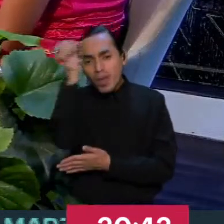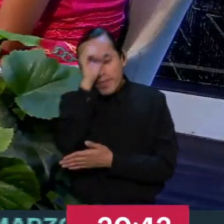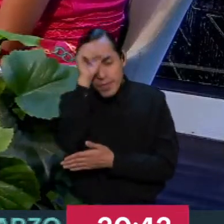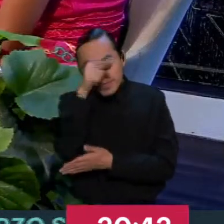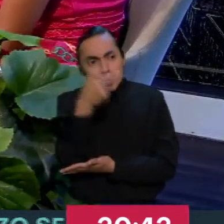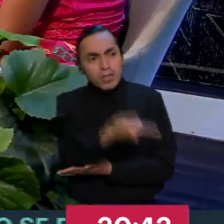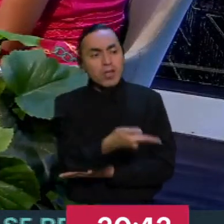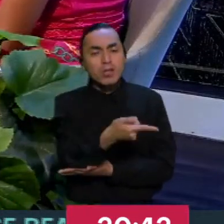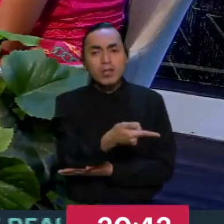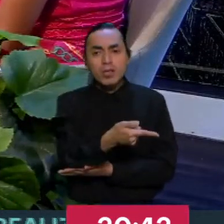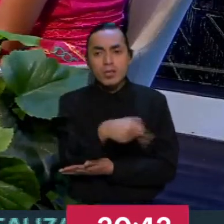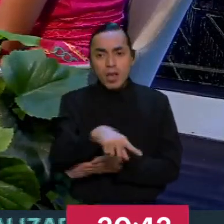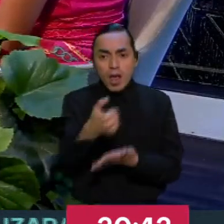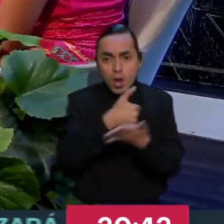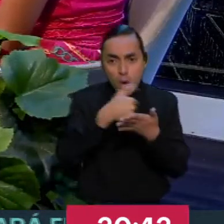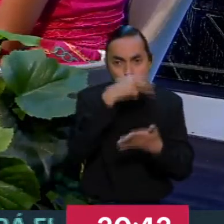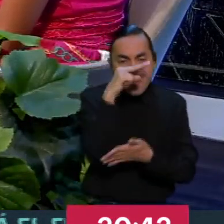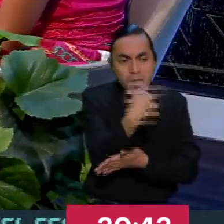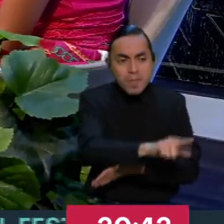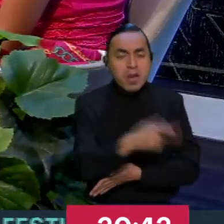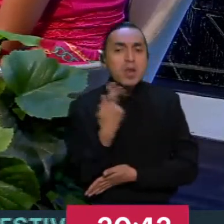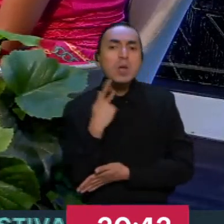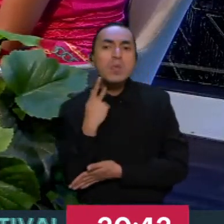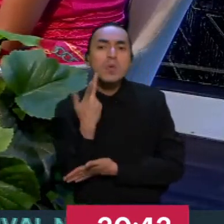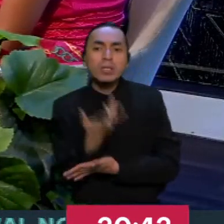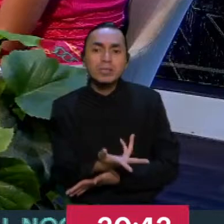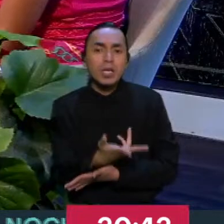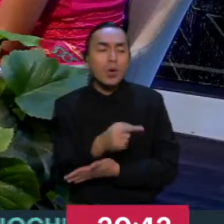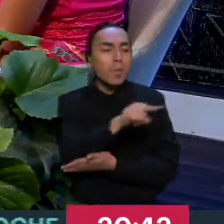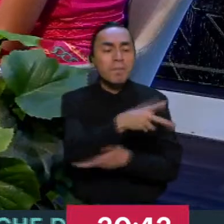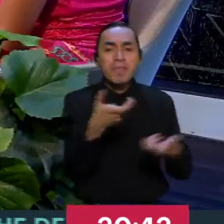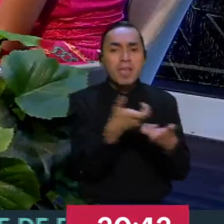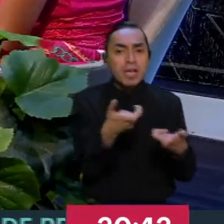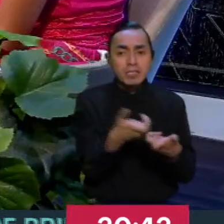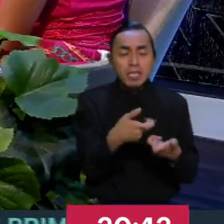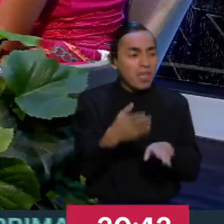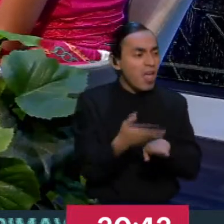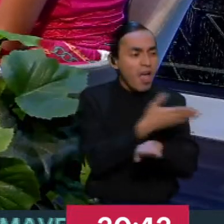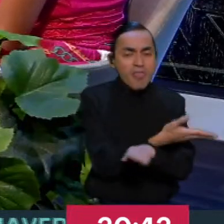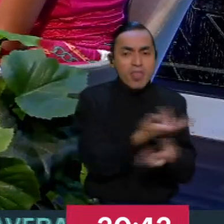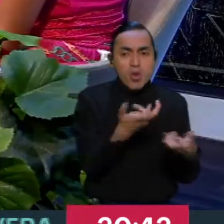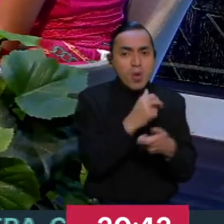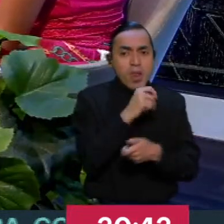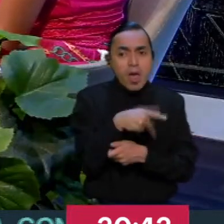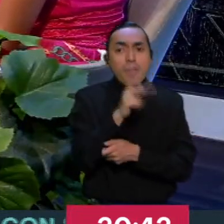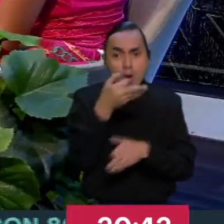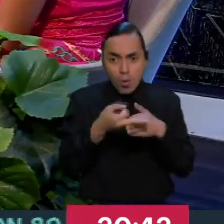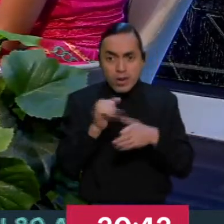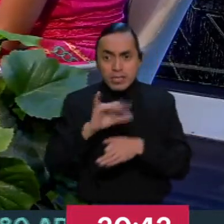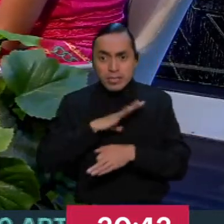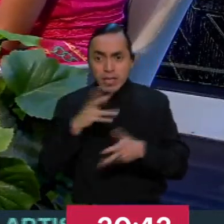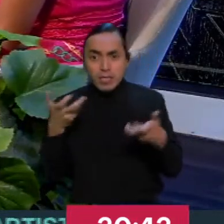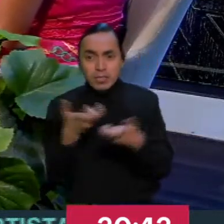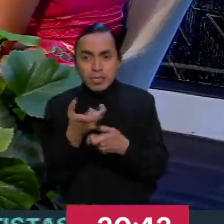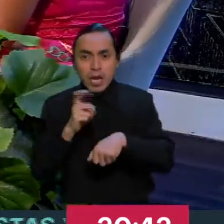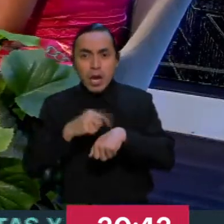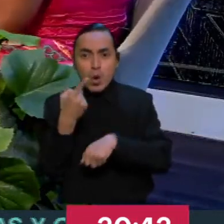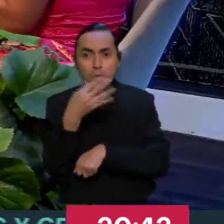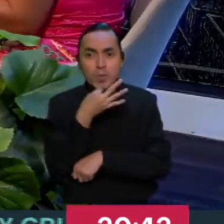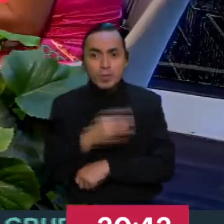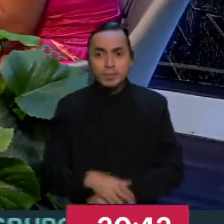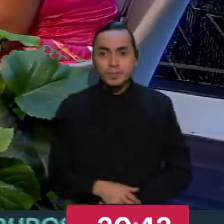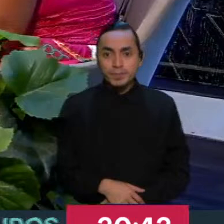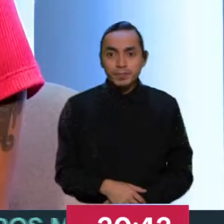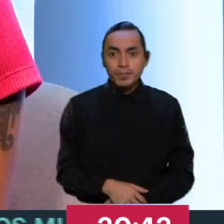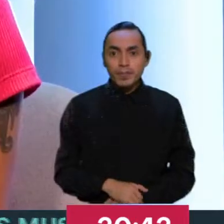Ciudad de México en tanto, pues, políticas o qué se está haciendo que no se había hecho antes para ir cerrando ya, nos queda un minutito. Bueno,